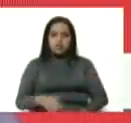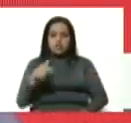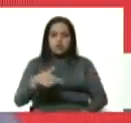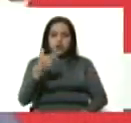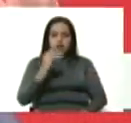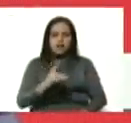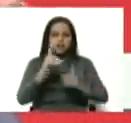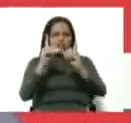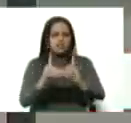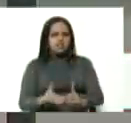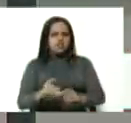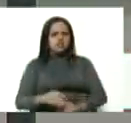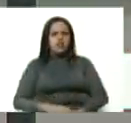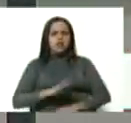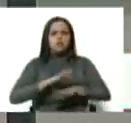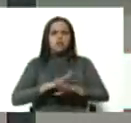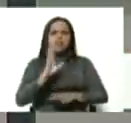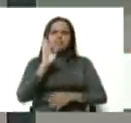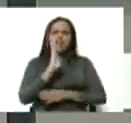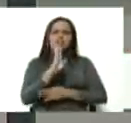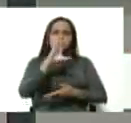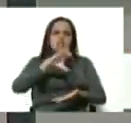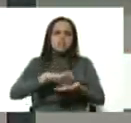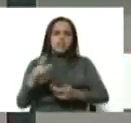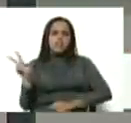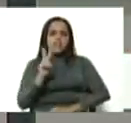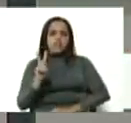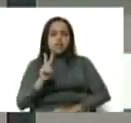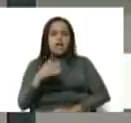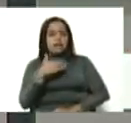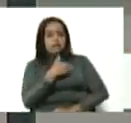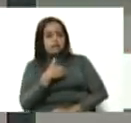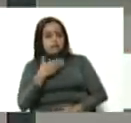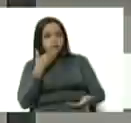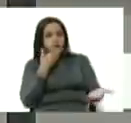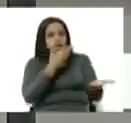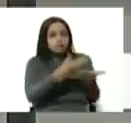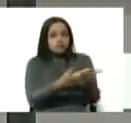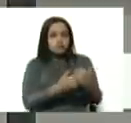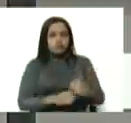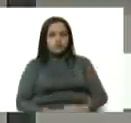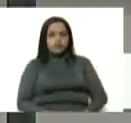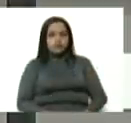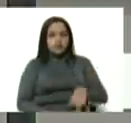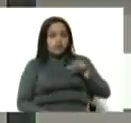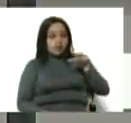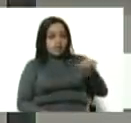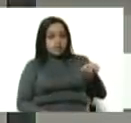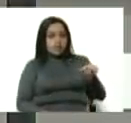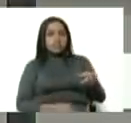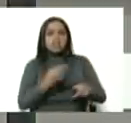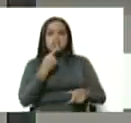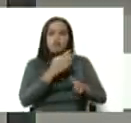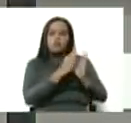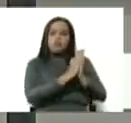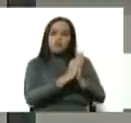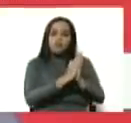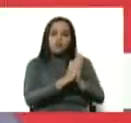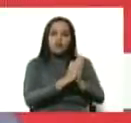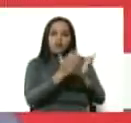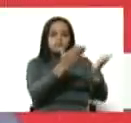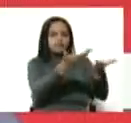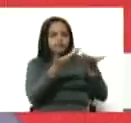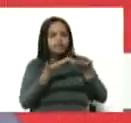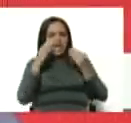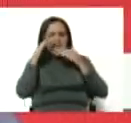decisión. Porque el Banco Central de Venezuela así lo solicitó. Y allí se pidió que fuera para atender.